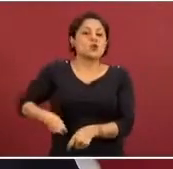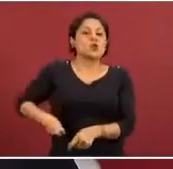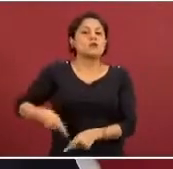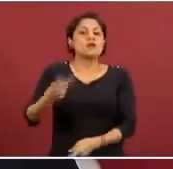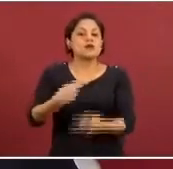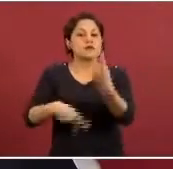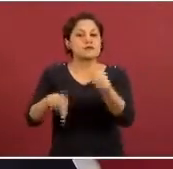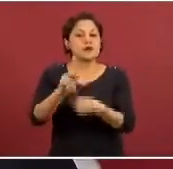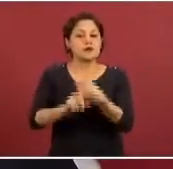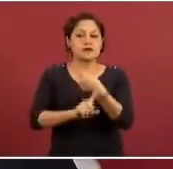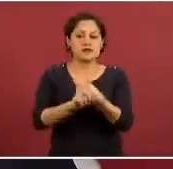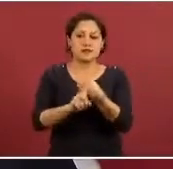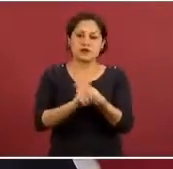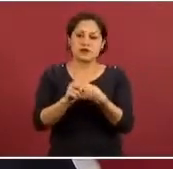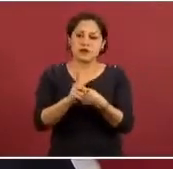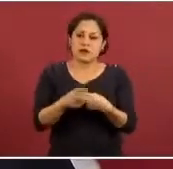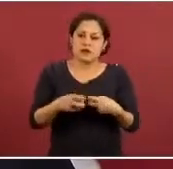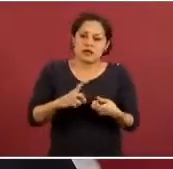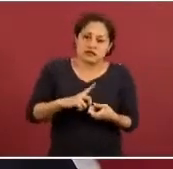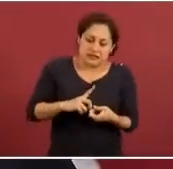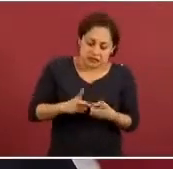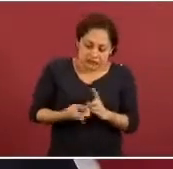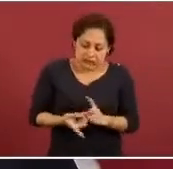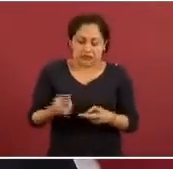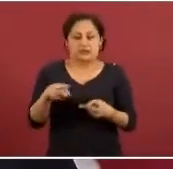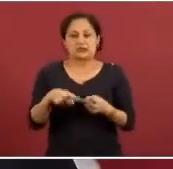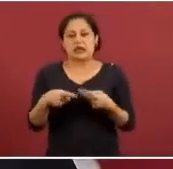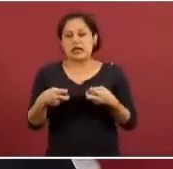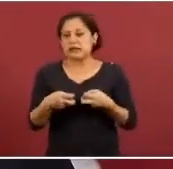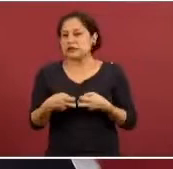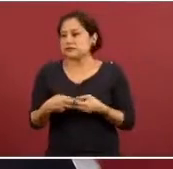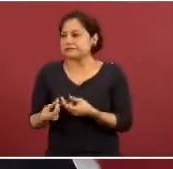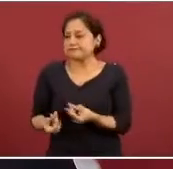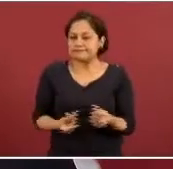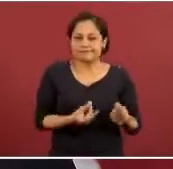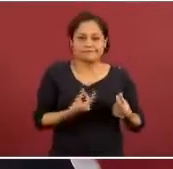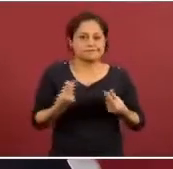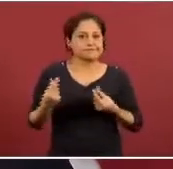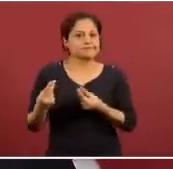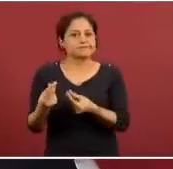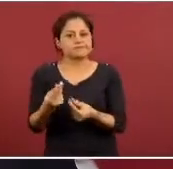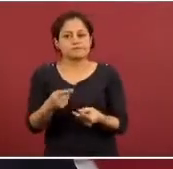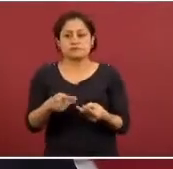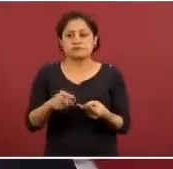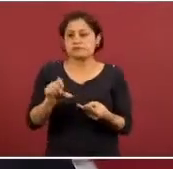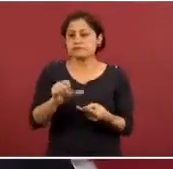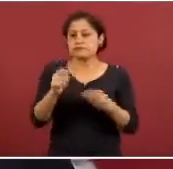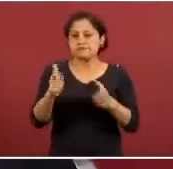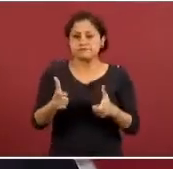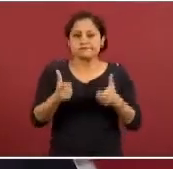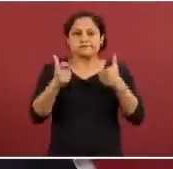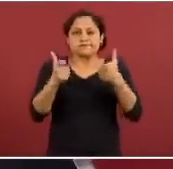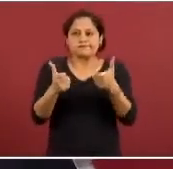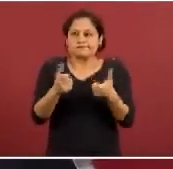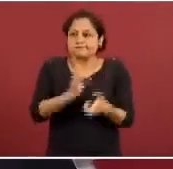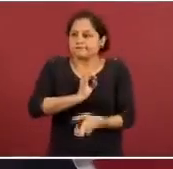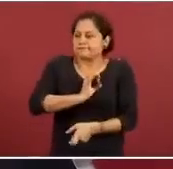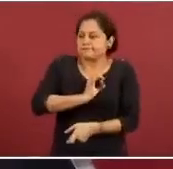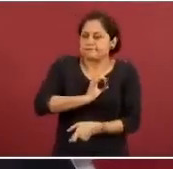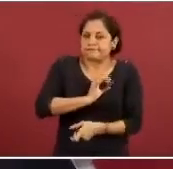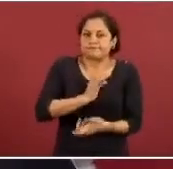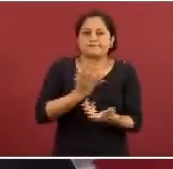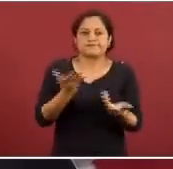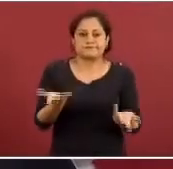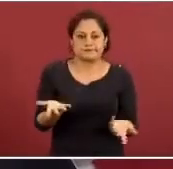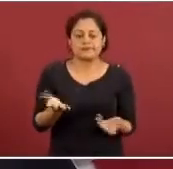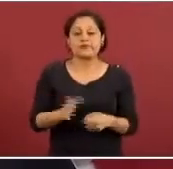son depresión, como son ansiedad y también algunos otros del orden del estrés postraumático. Realmente desde